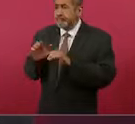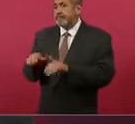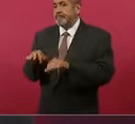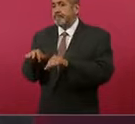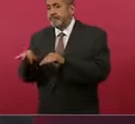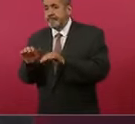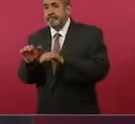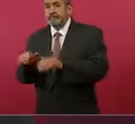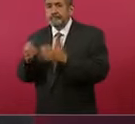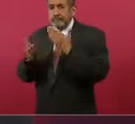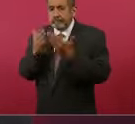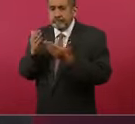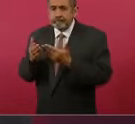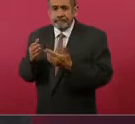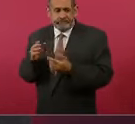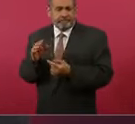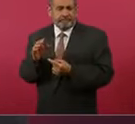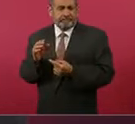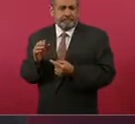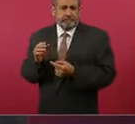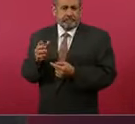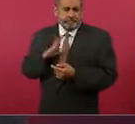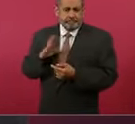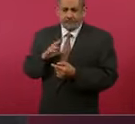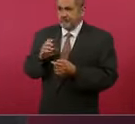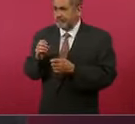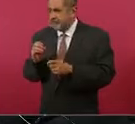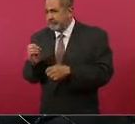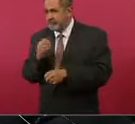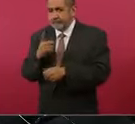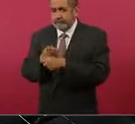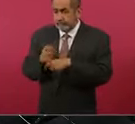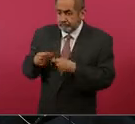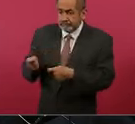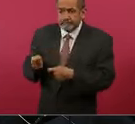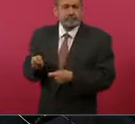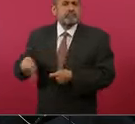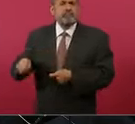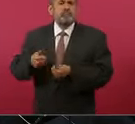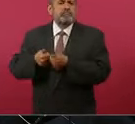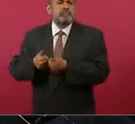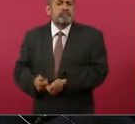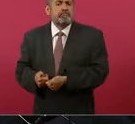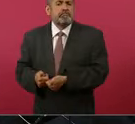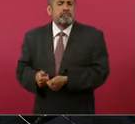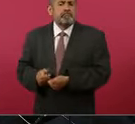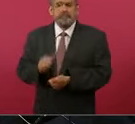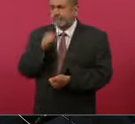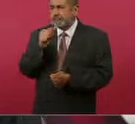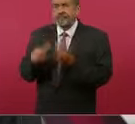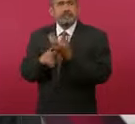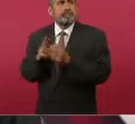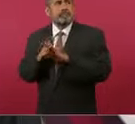porque si la gente tiene trabajo, tiene oportunidades, no se echa a andar,